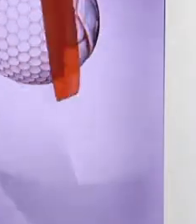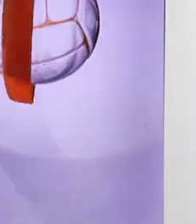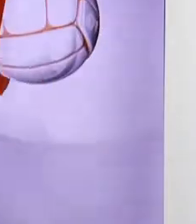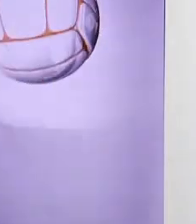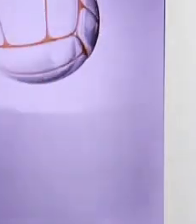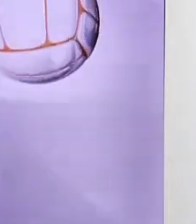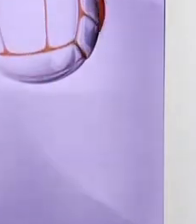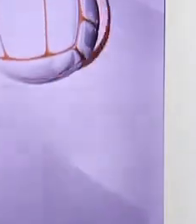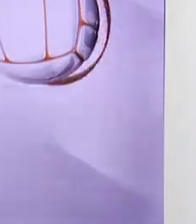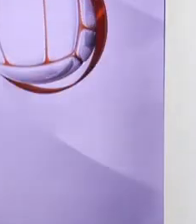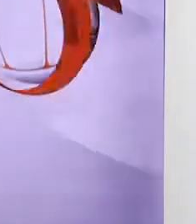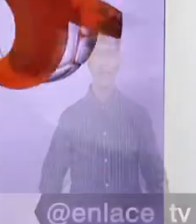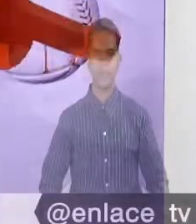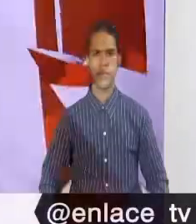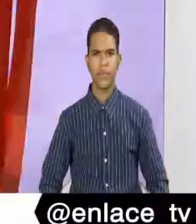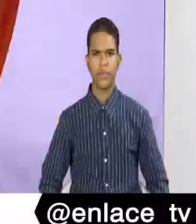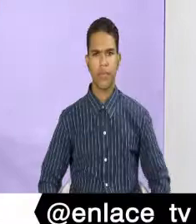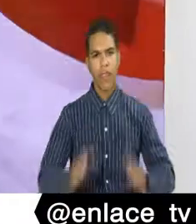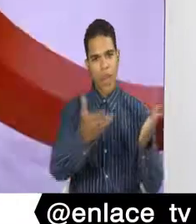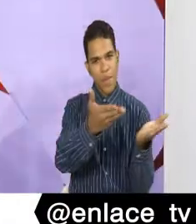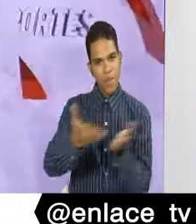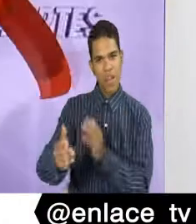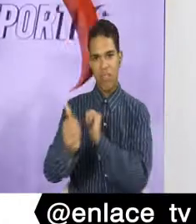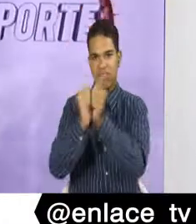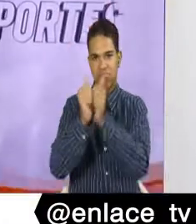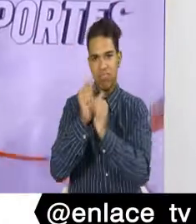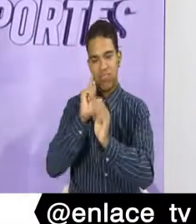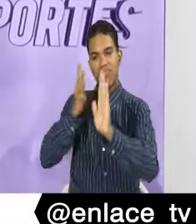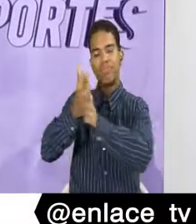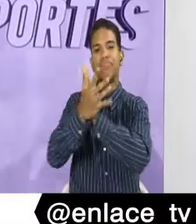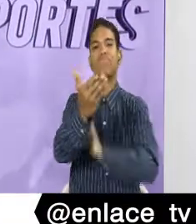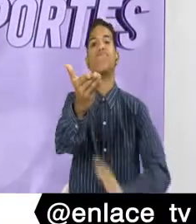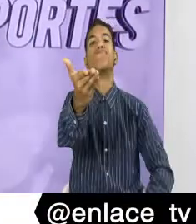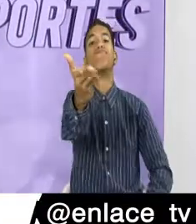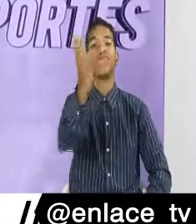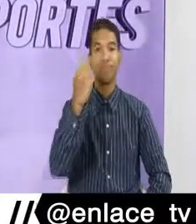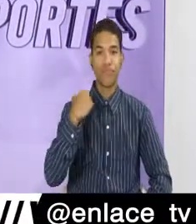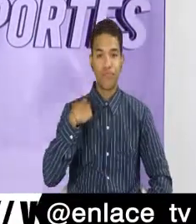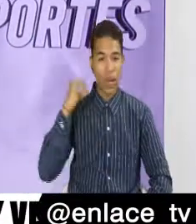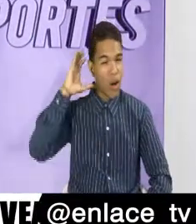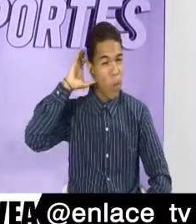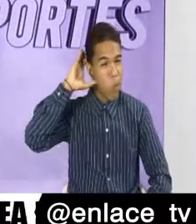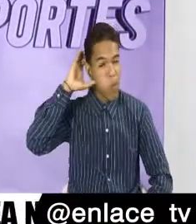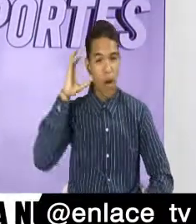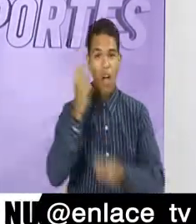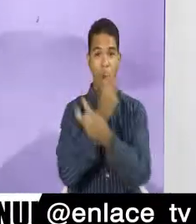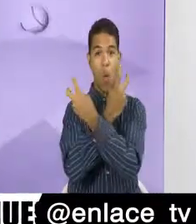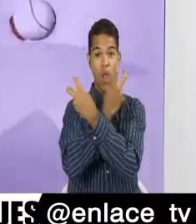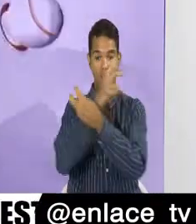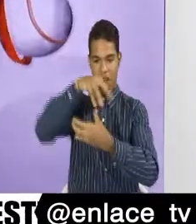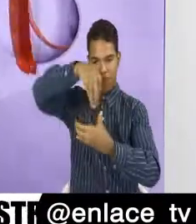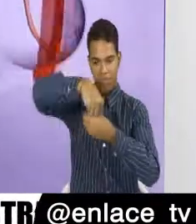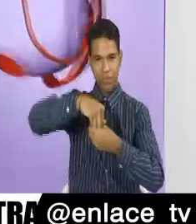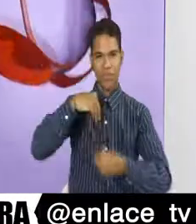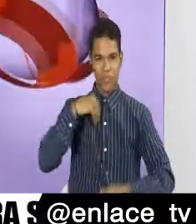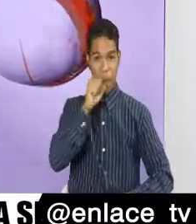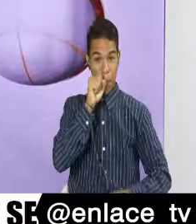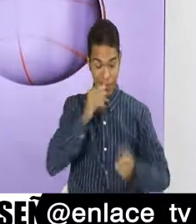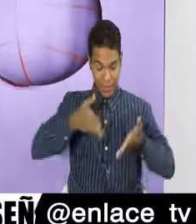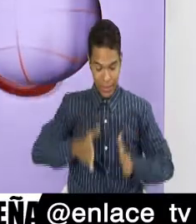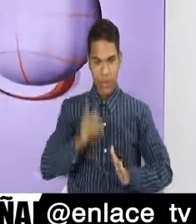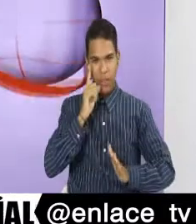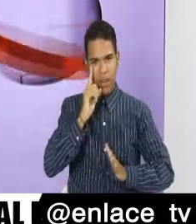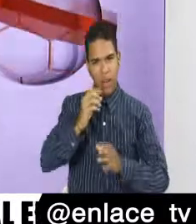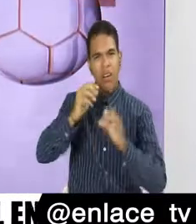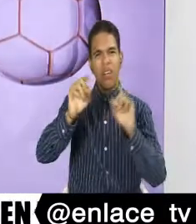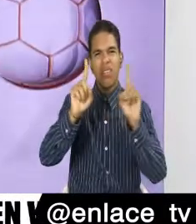Bienvenidos a la información deportiva de Enlace Noticias. Destacada fue la participación de deportistas barranqueños en Campeonato